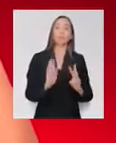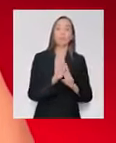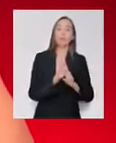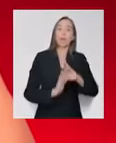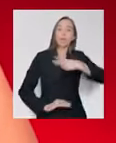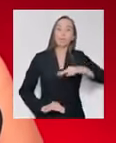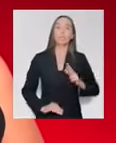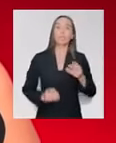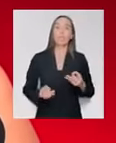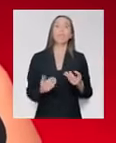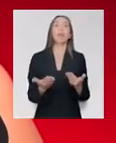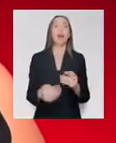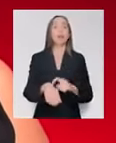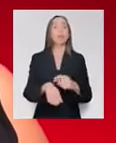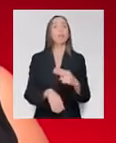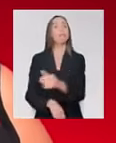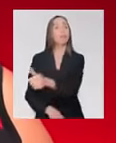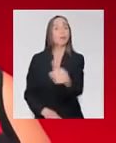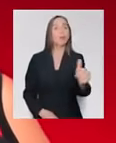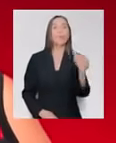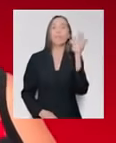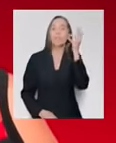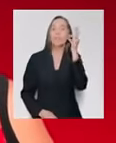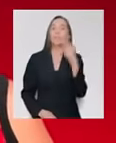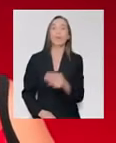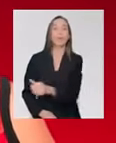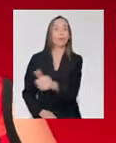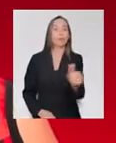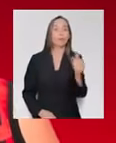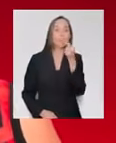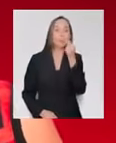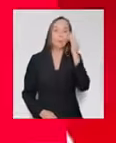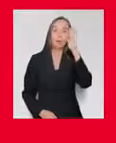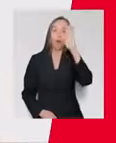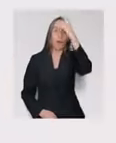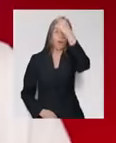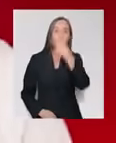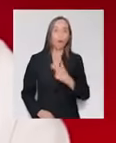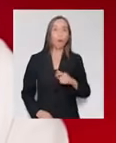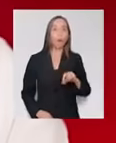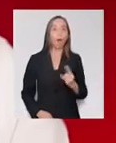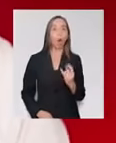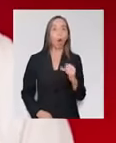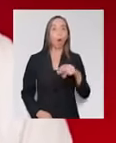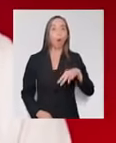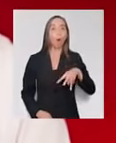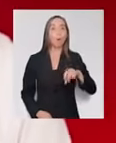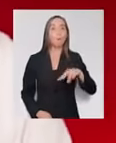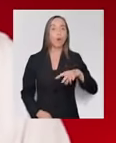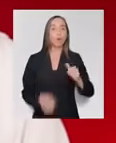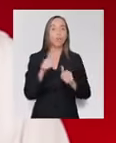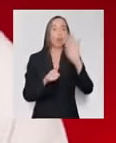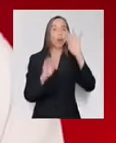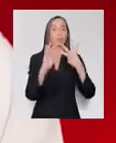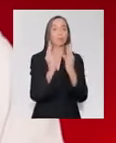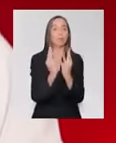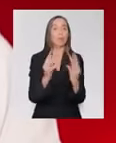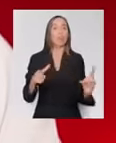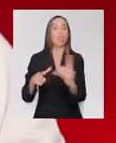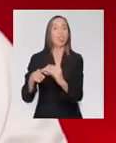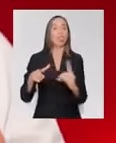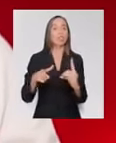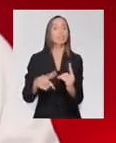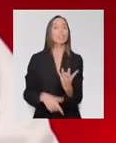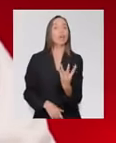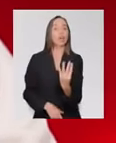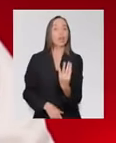nuestra identidad y dignidad, es tiempo de todas y todos. Hola, soy Juan Moreno, candidato a constituyente